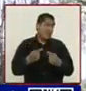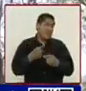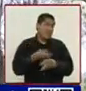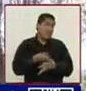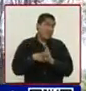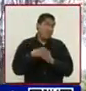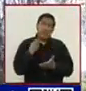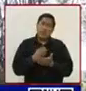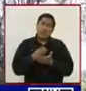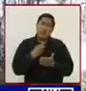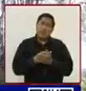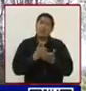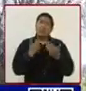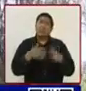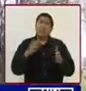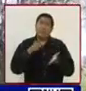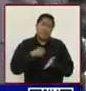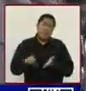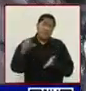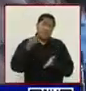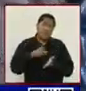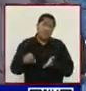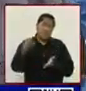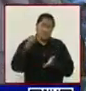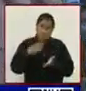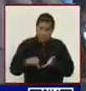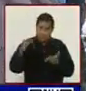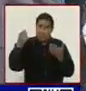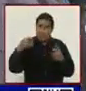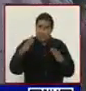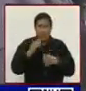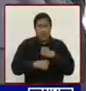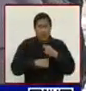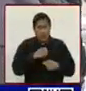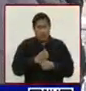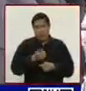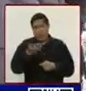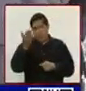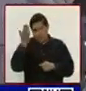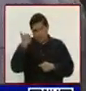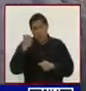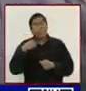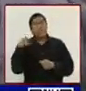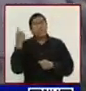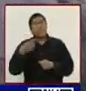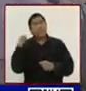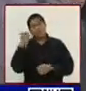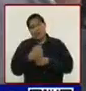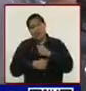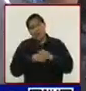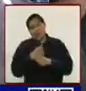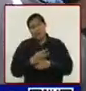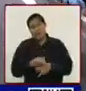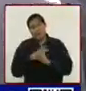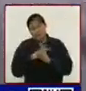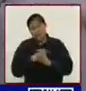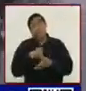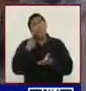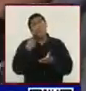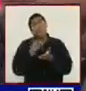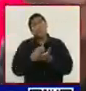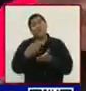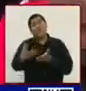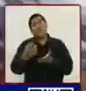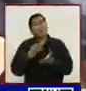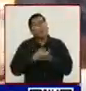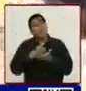presté plata y ahora estoy pagando lo que trae, lo que año pasado he llevado. Es siempre cada año, si te prestas tienes que devolver al